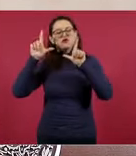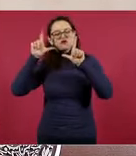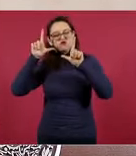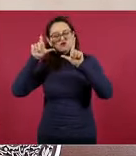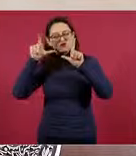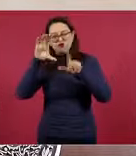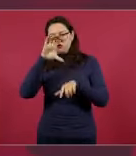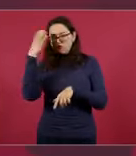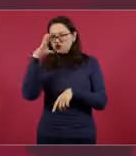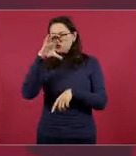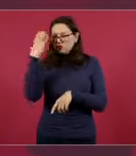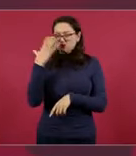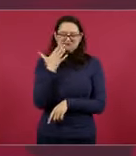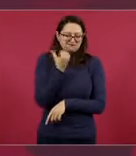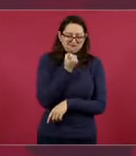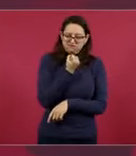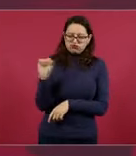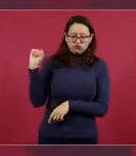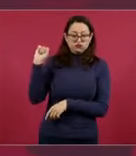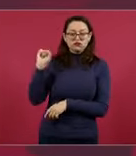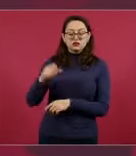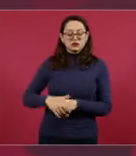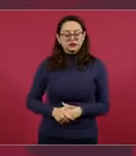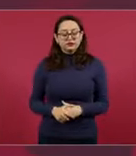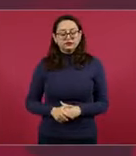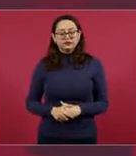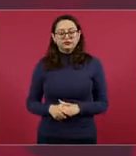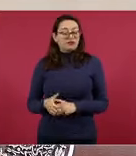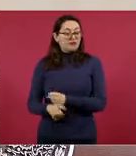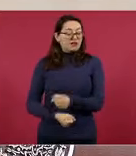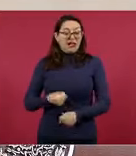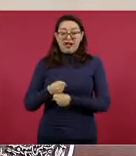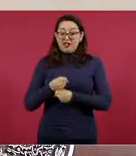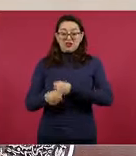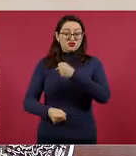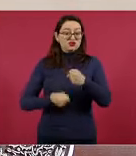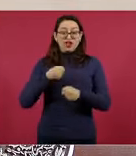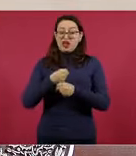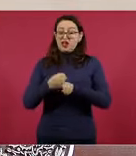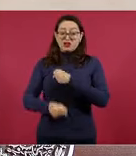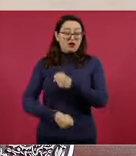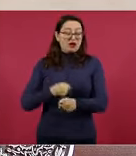Uh-huh. Es un extraordinario fotógrafo, Simón. Lleva años